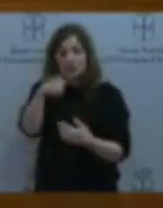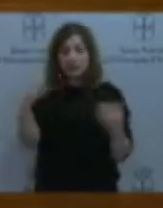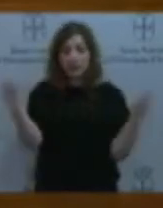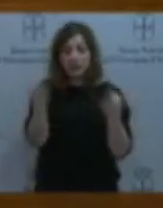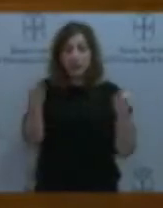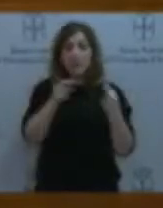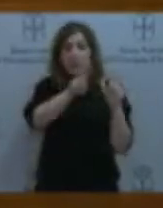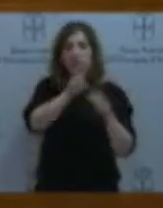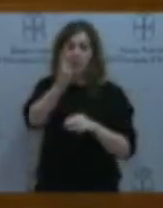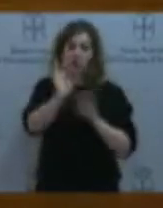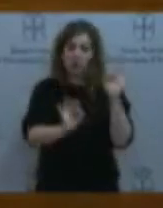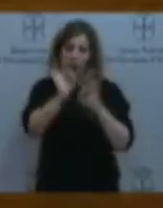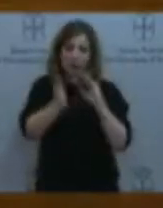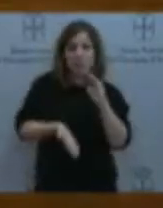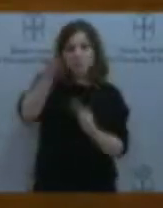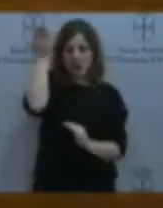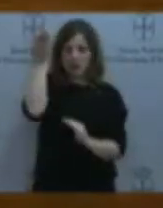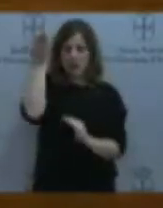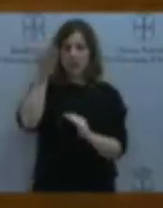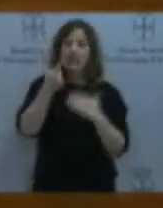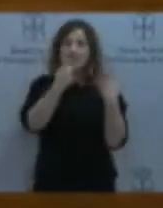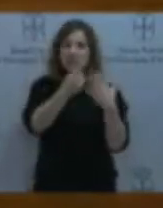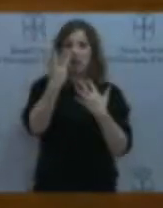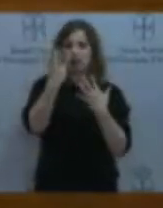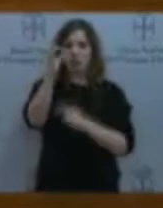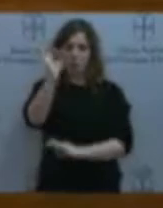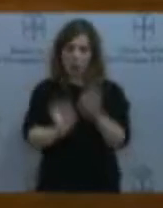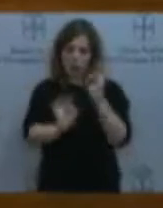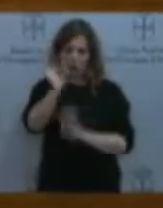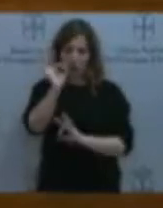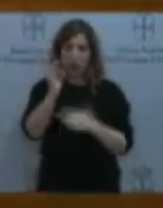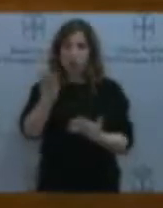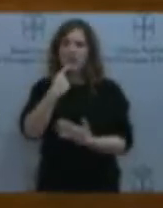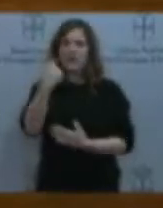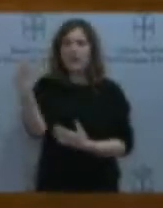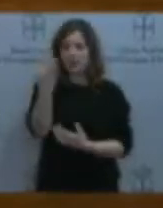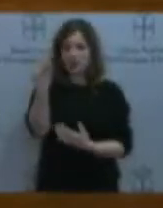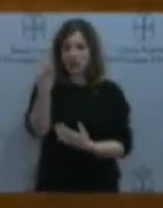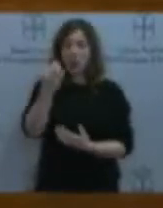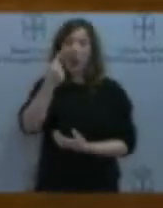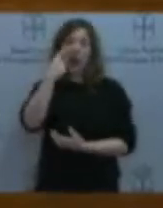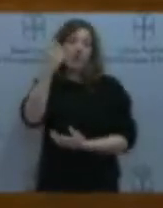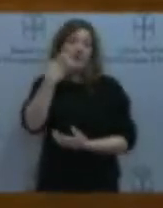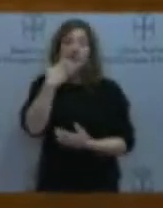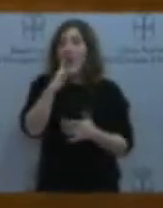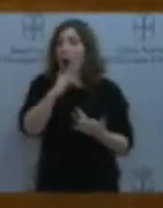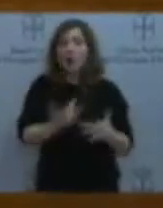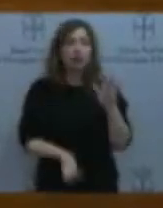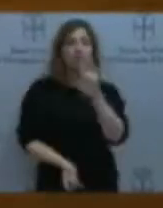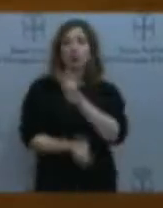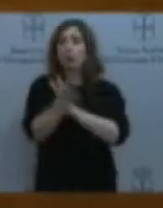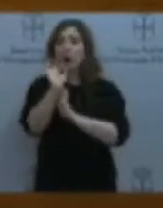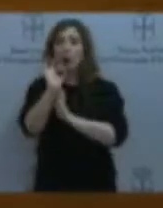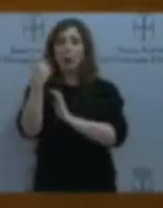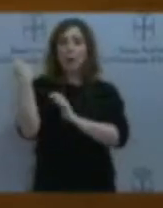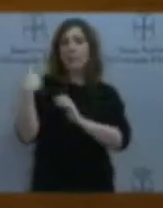el 73% y el 68%. O sea, que decir que es que a ver si va a pasar ahora, que es que nos va a encarecer el